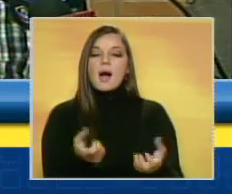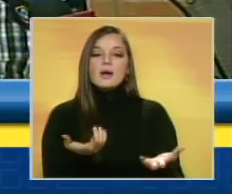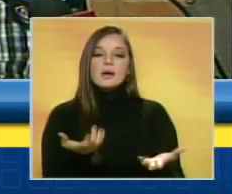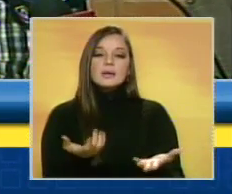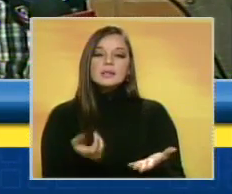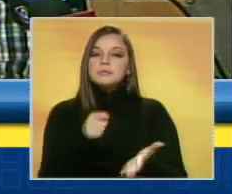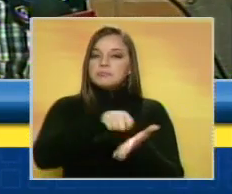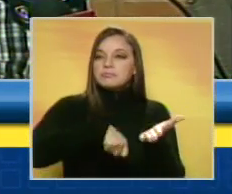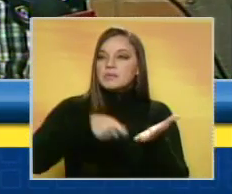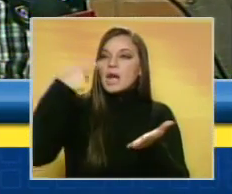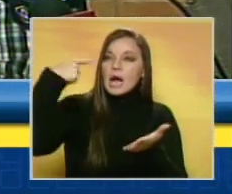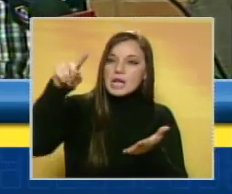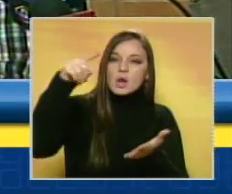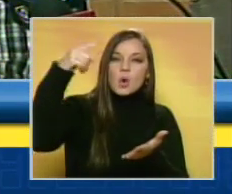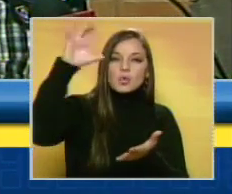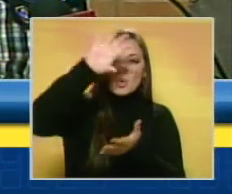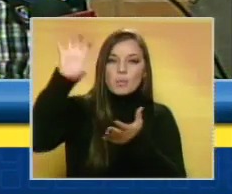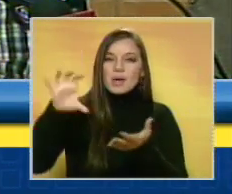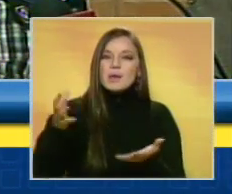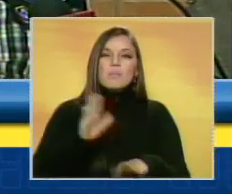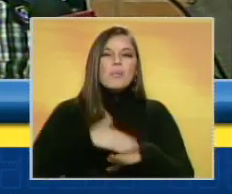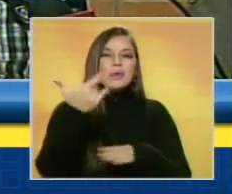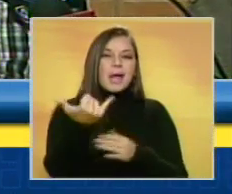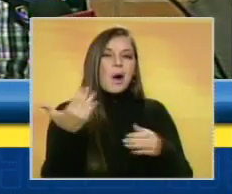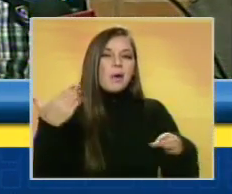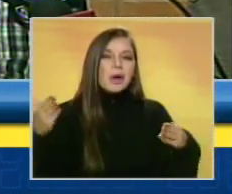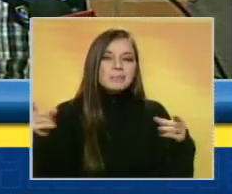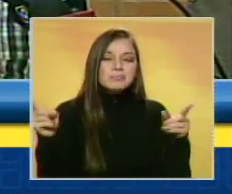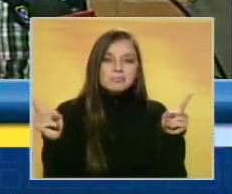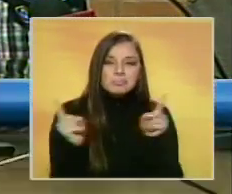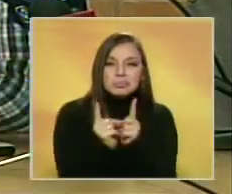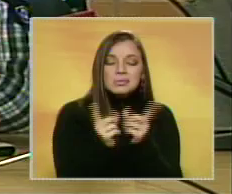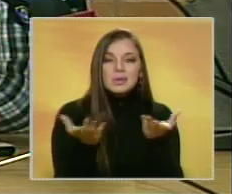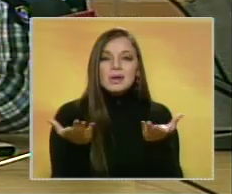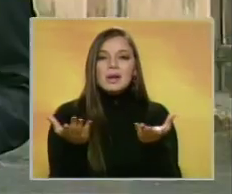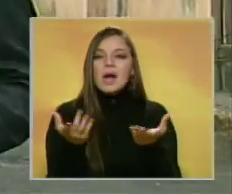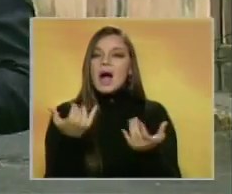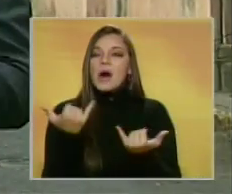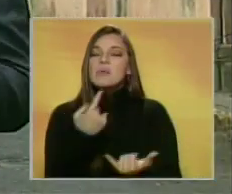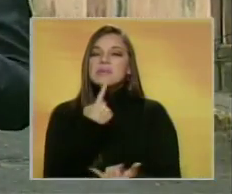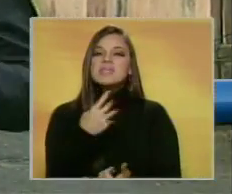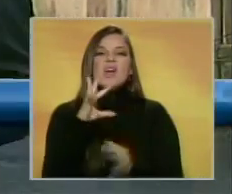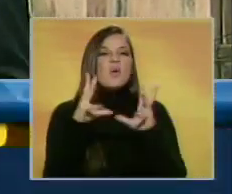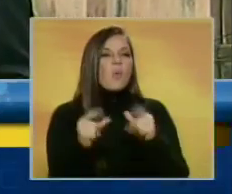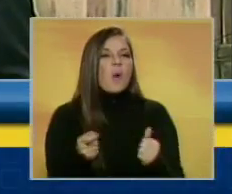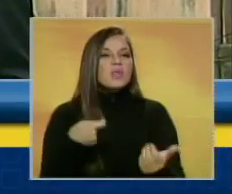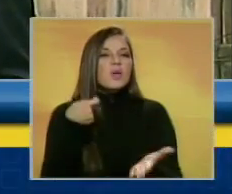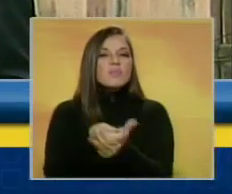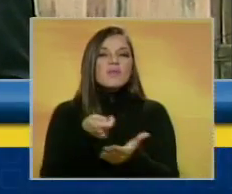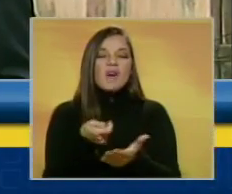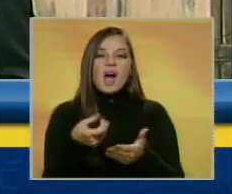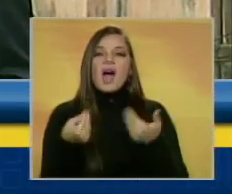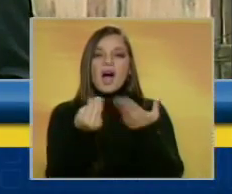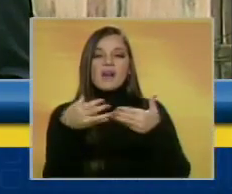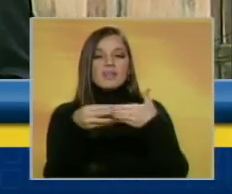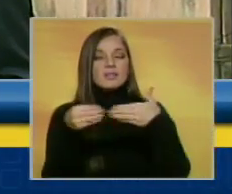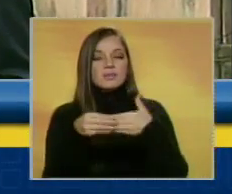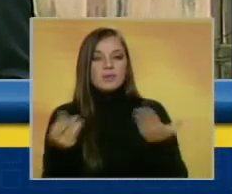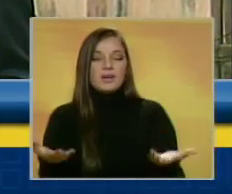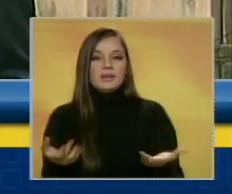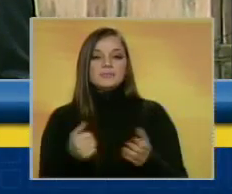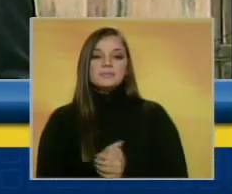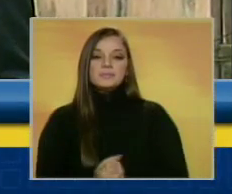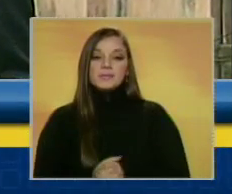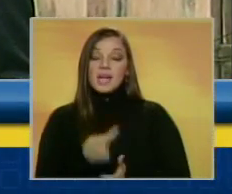transacción afuera, me lo vas a restringir el cupo de cuánto me vas a dar? Los expertos en economía de la UCE insisten en que el gobierno